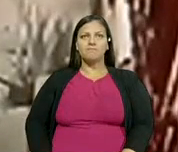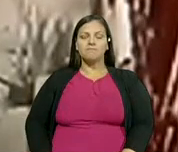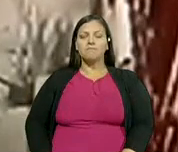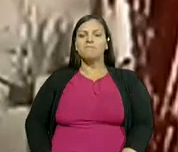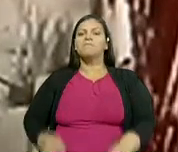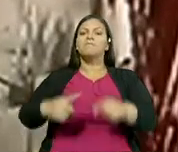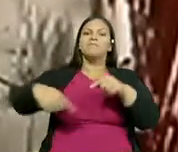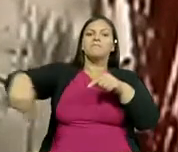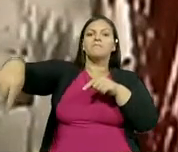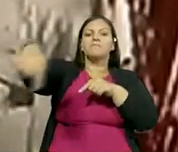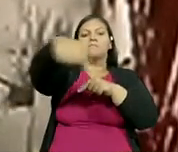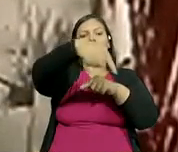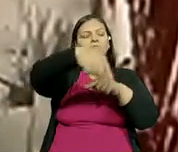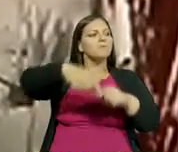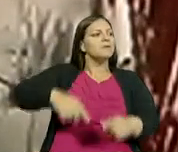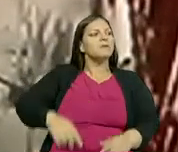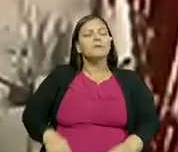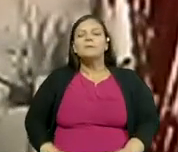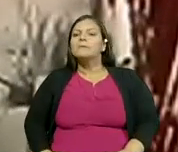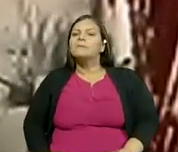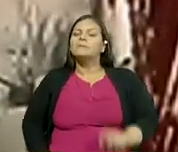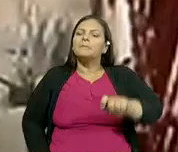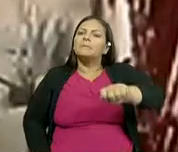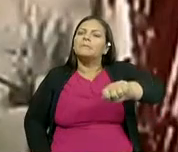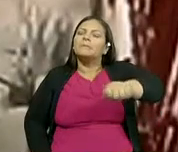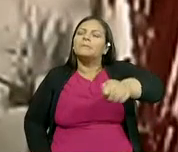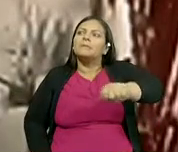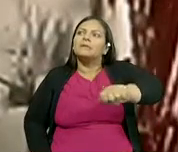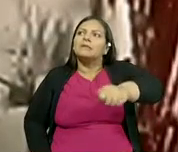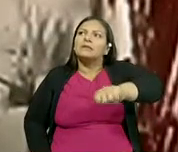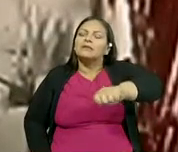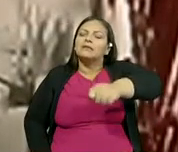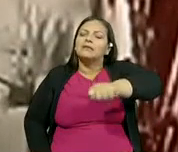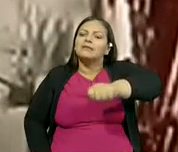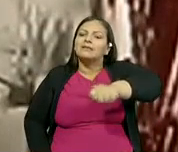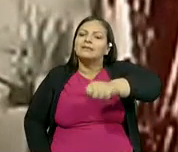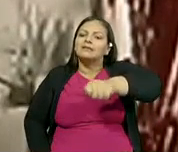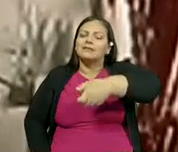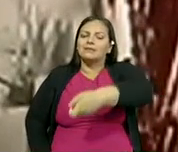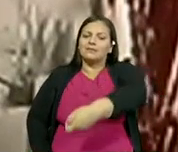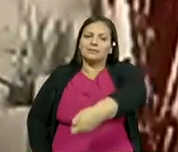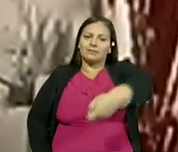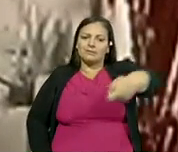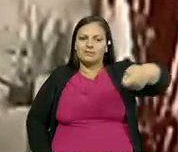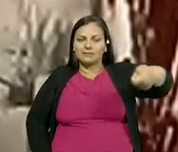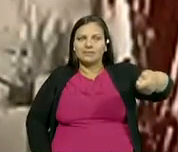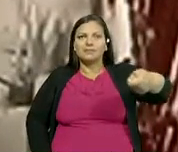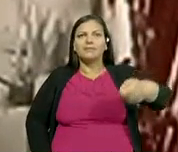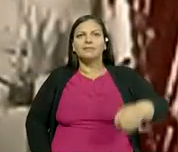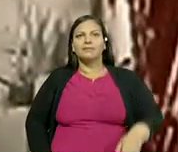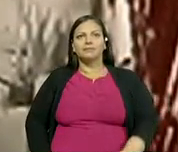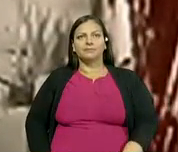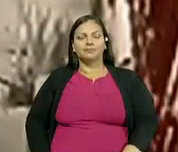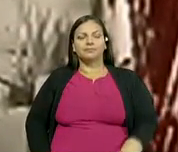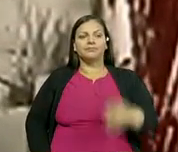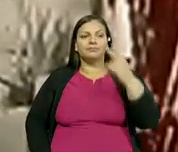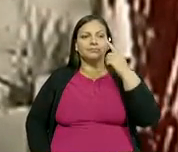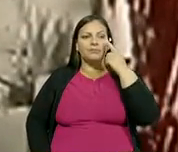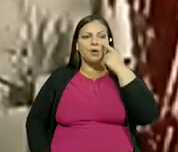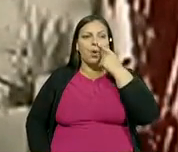Avanza y abre la puerta por el lado del copiloto. Se sienta ahí y ahorita lo que está haciendo es tratar de